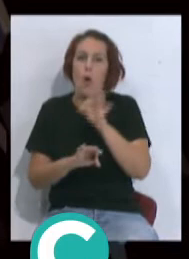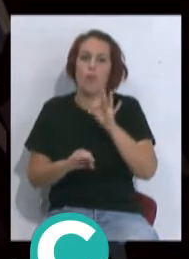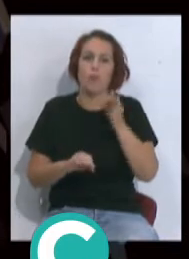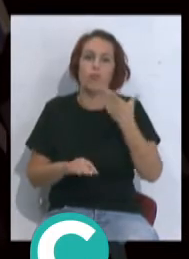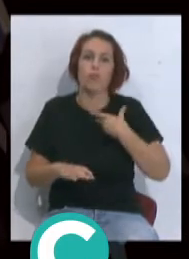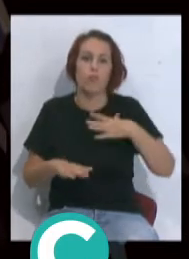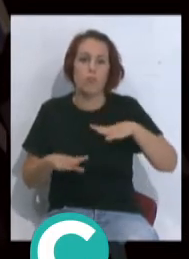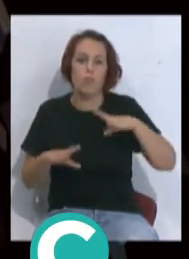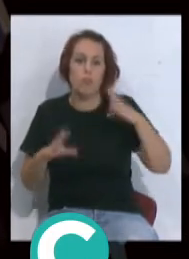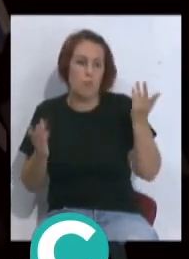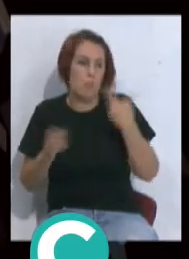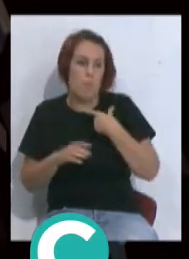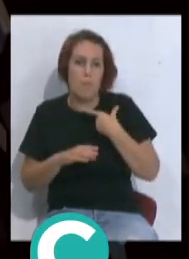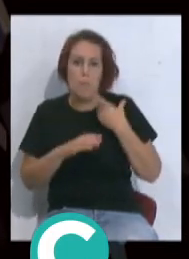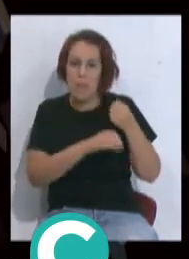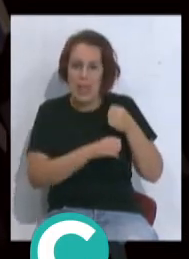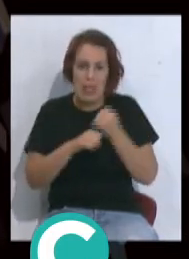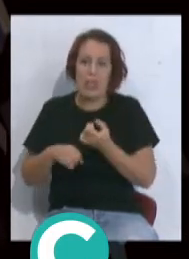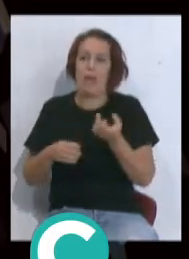Montevideo, en Venecia,